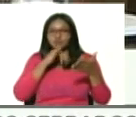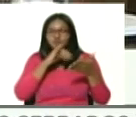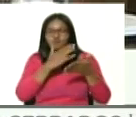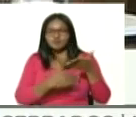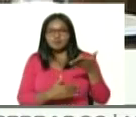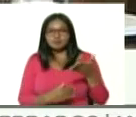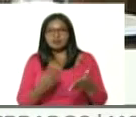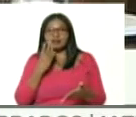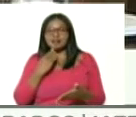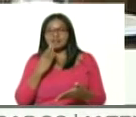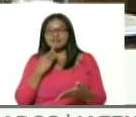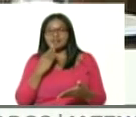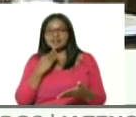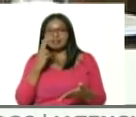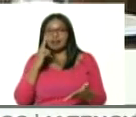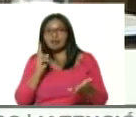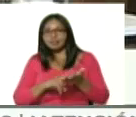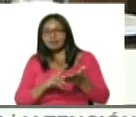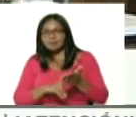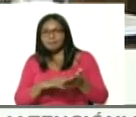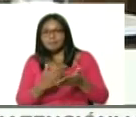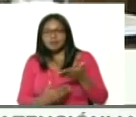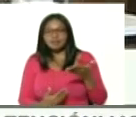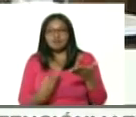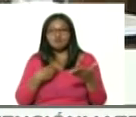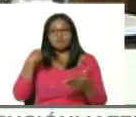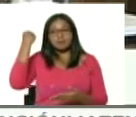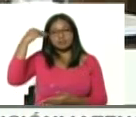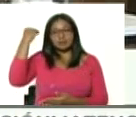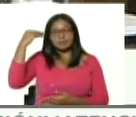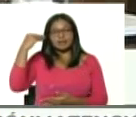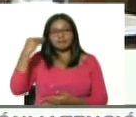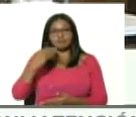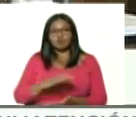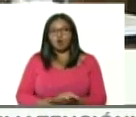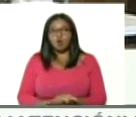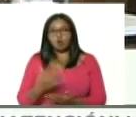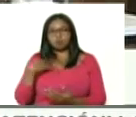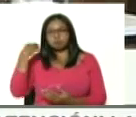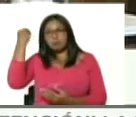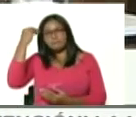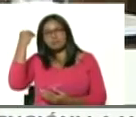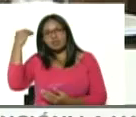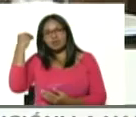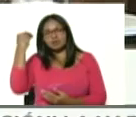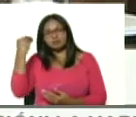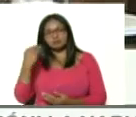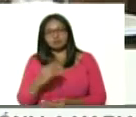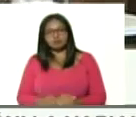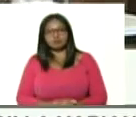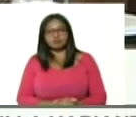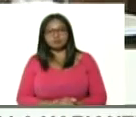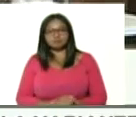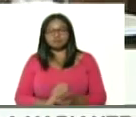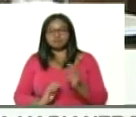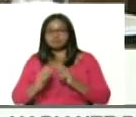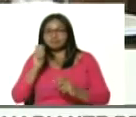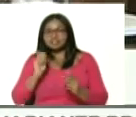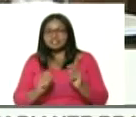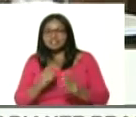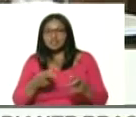la experiencia, la realidad, el pensamiento, la abstracción, la tesis,